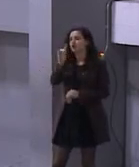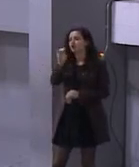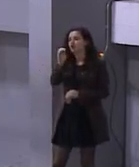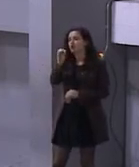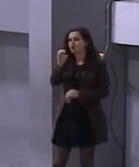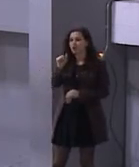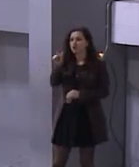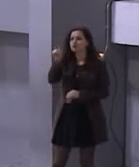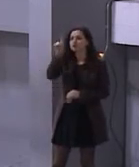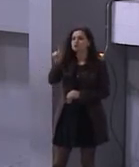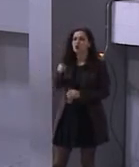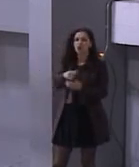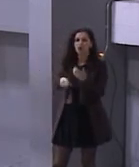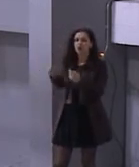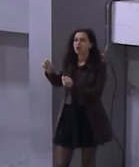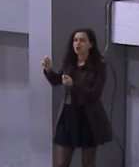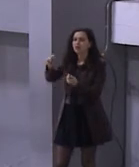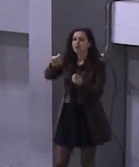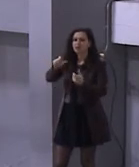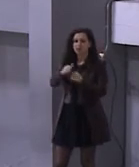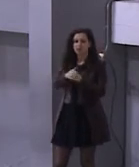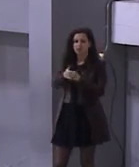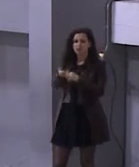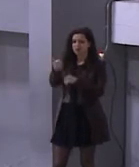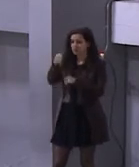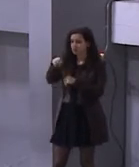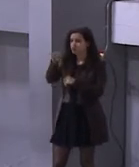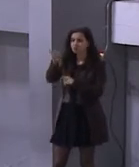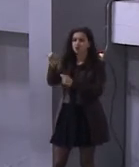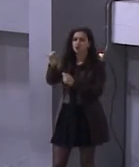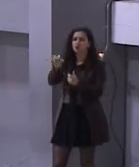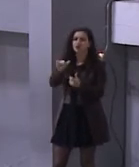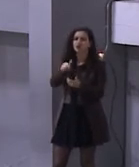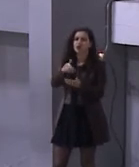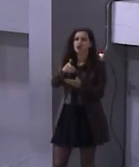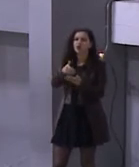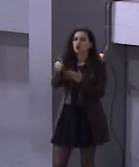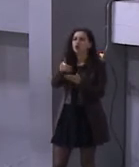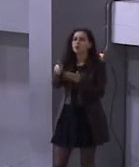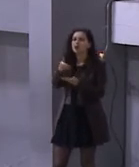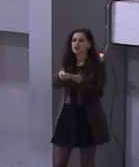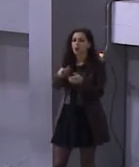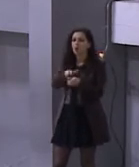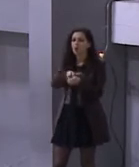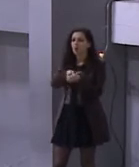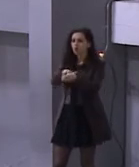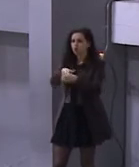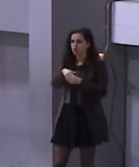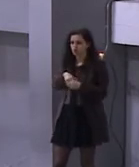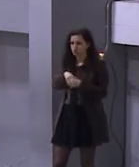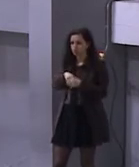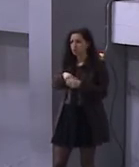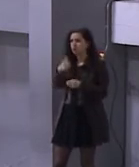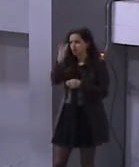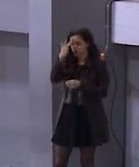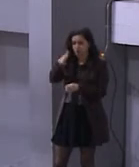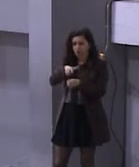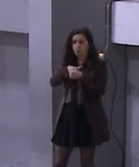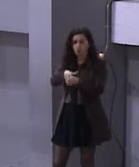CODEMA decidió invertir los excedentes cooperativos en la compra de un bus, porque el bus tiene un impacto